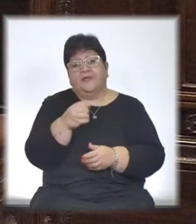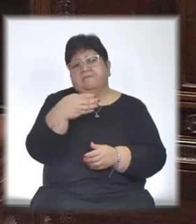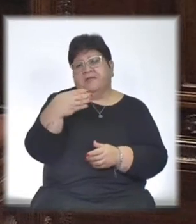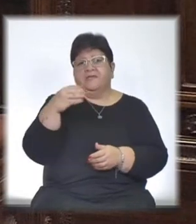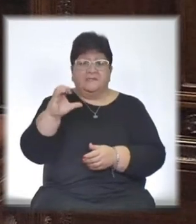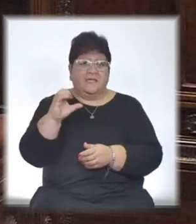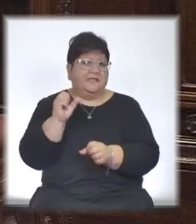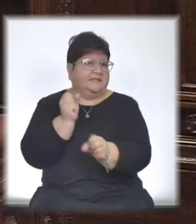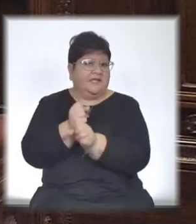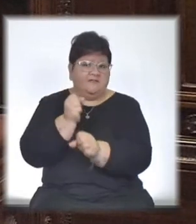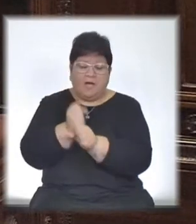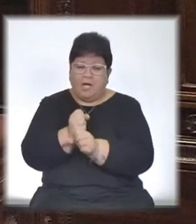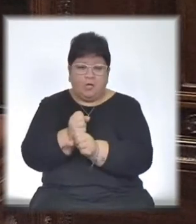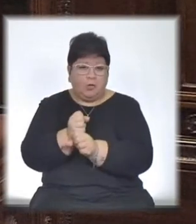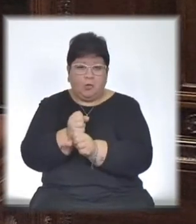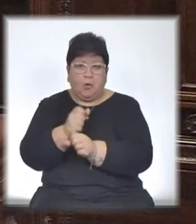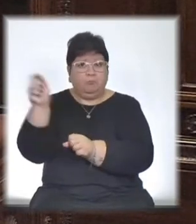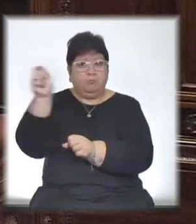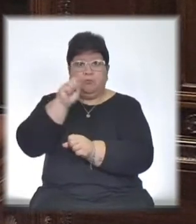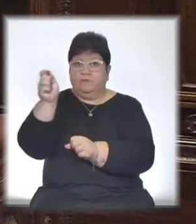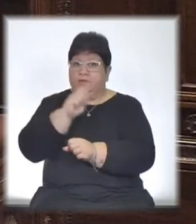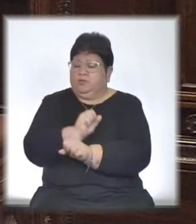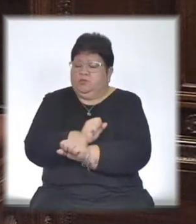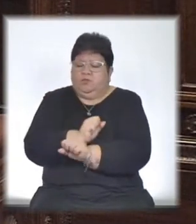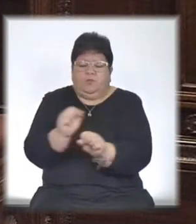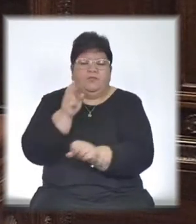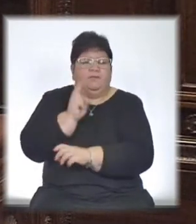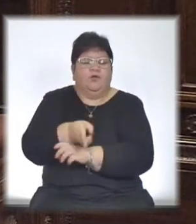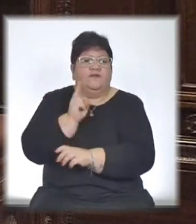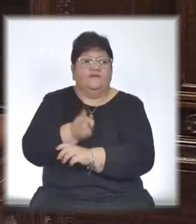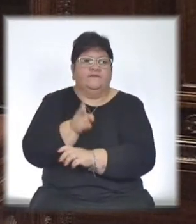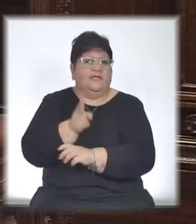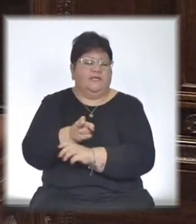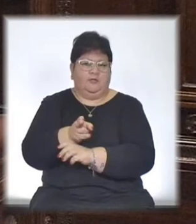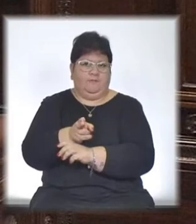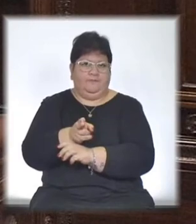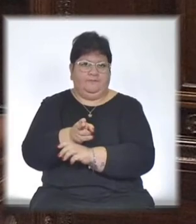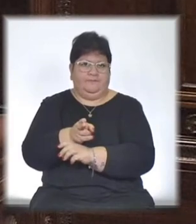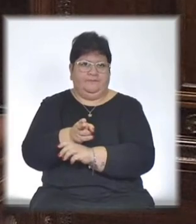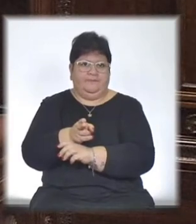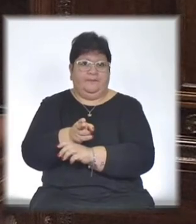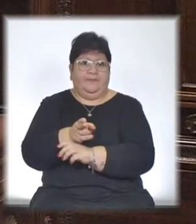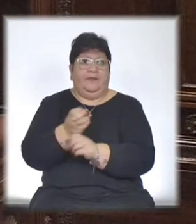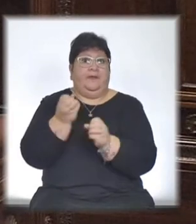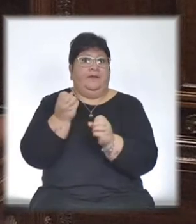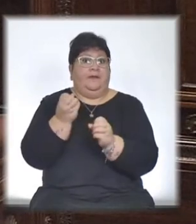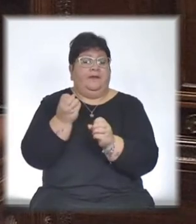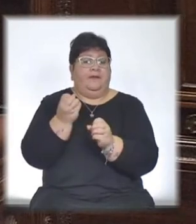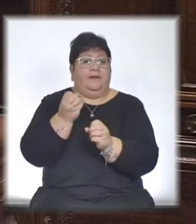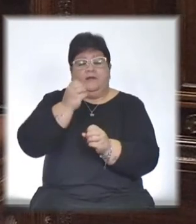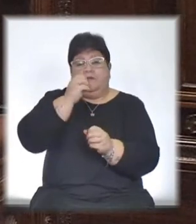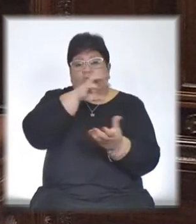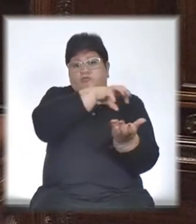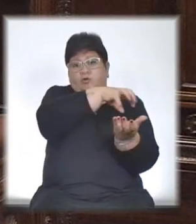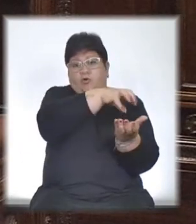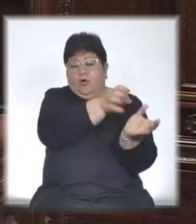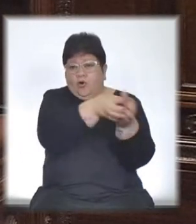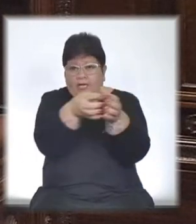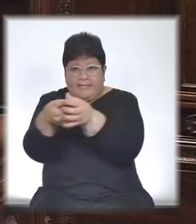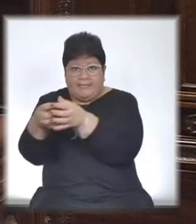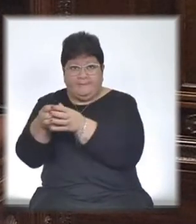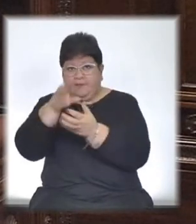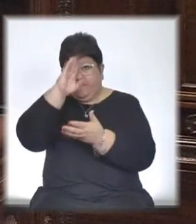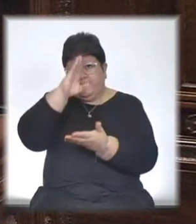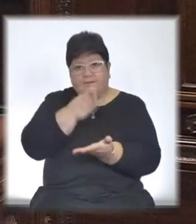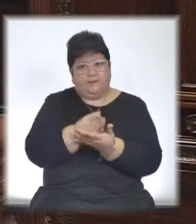desempeñar ninguna función pública, eran sometidos a vigilancia permanente por los organismos de represión de la dictadura y tampoco podían integrar